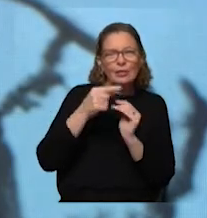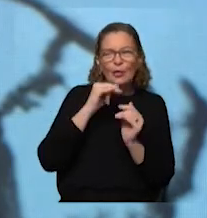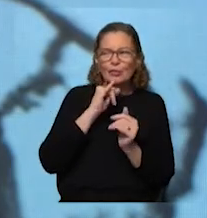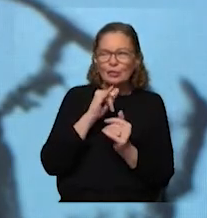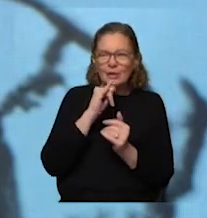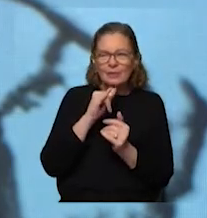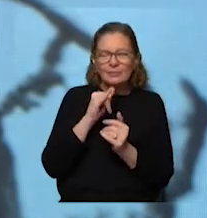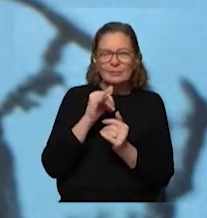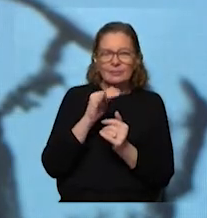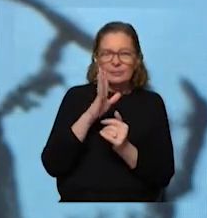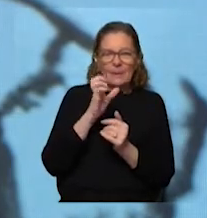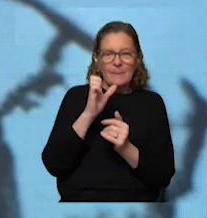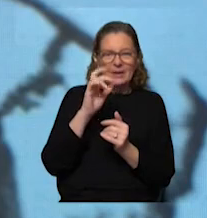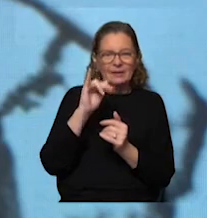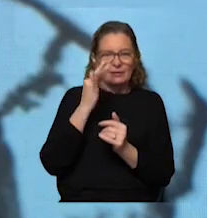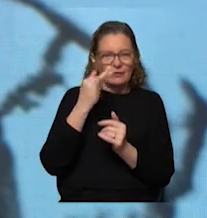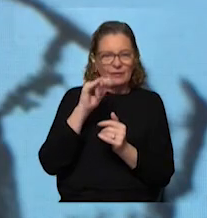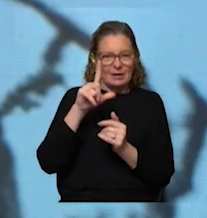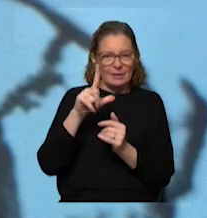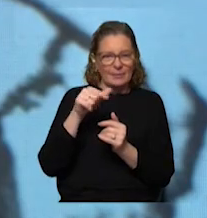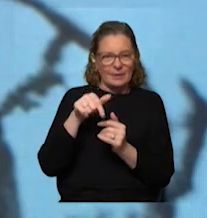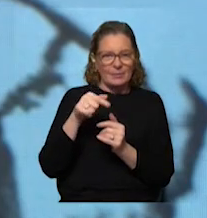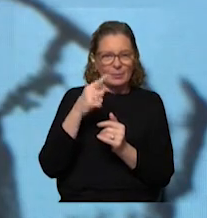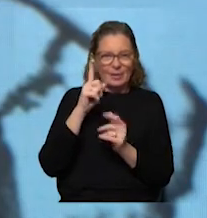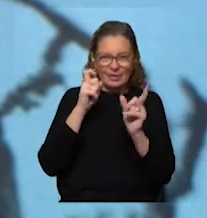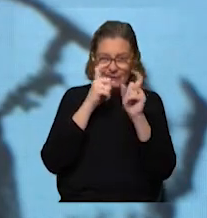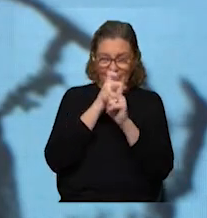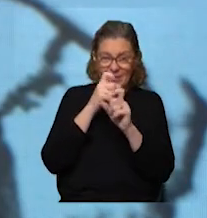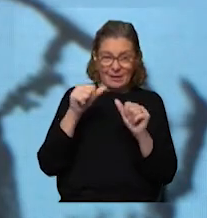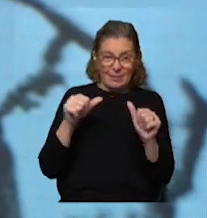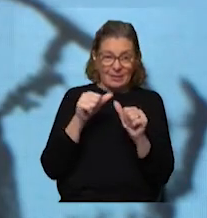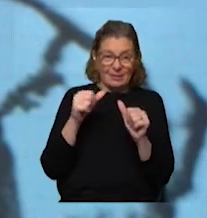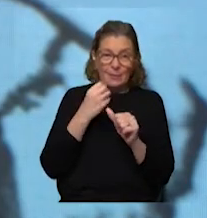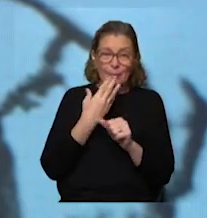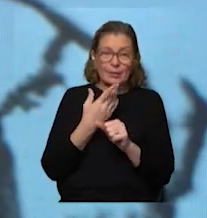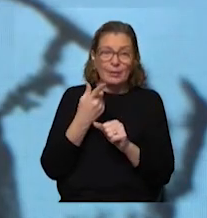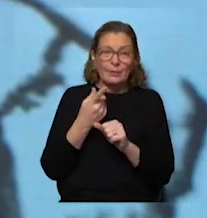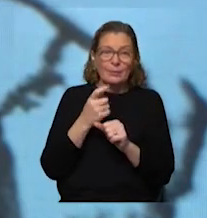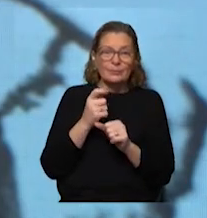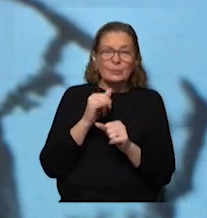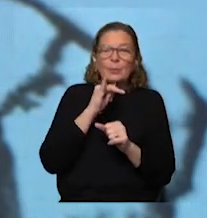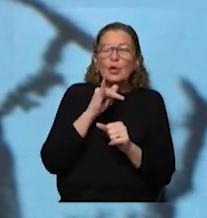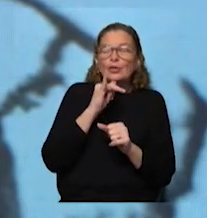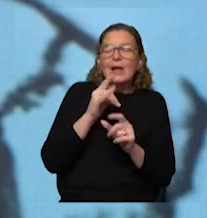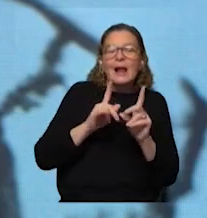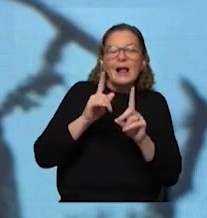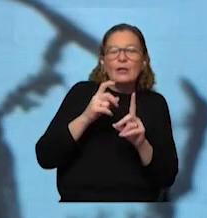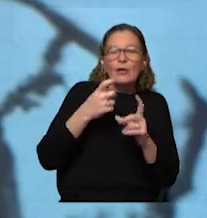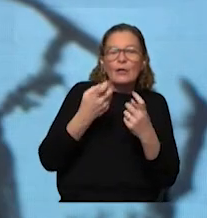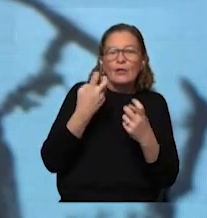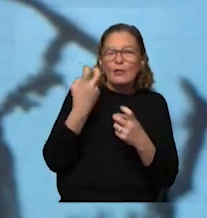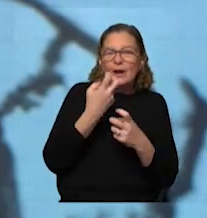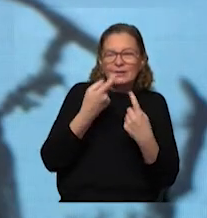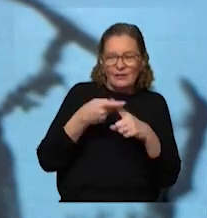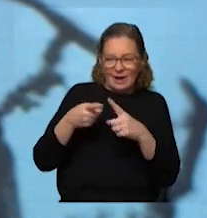el perfil o los perfiles para mí es de lo más difícil que hay para hacer porque una crónica puede contar un hecho y Buscar distintas